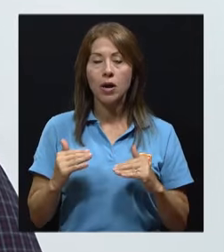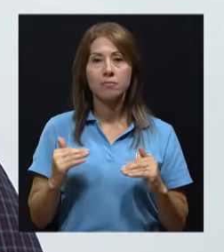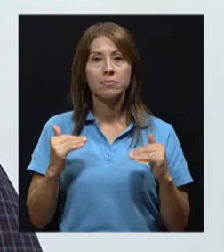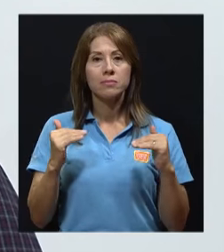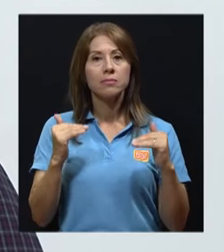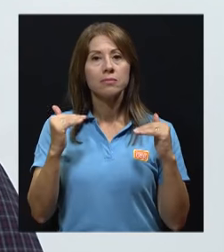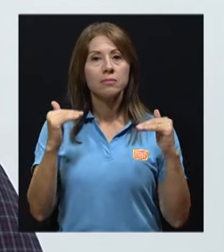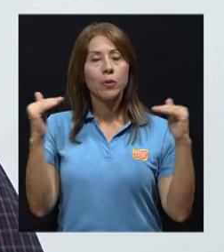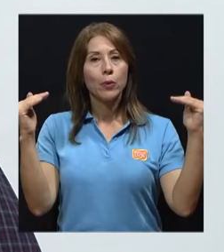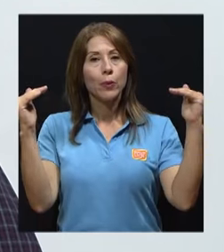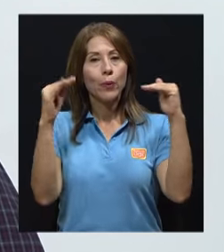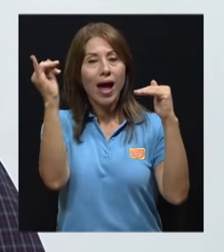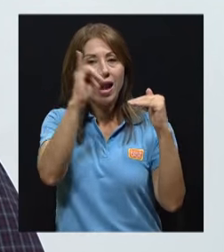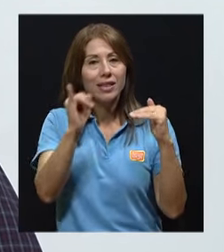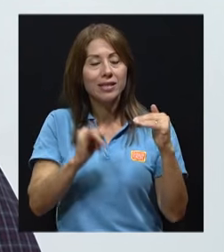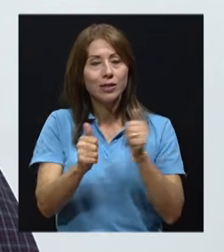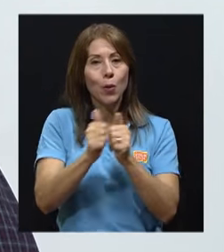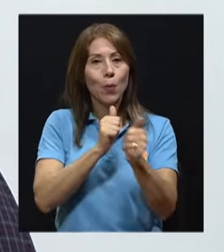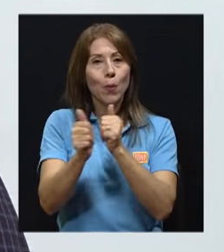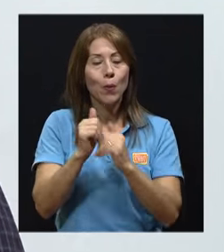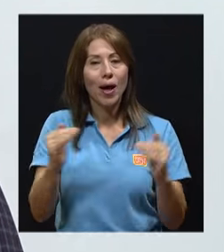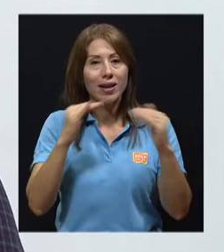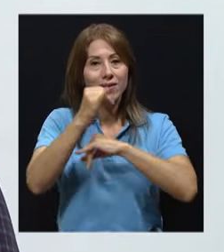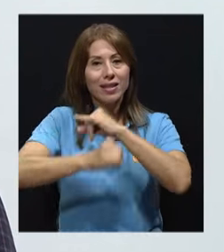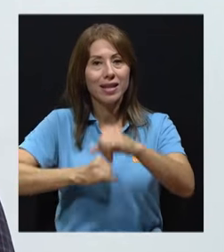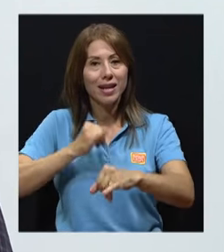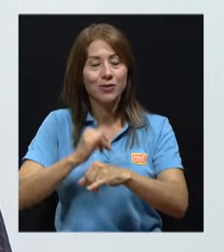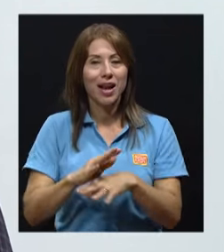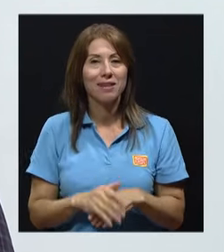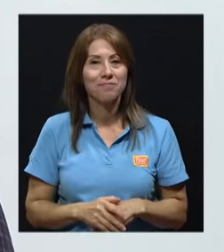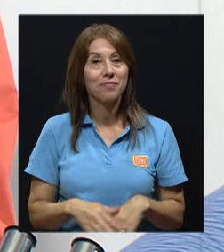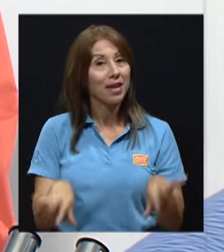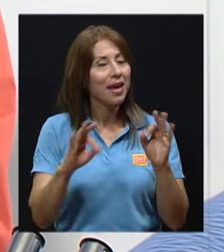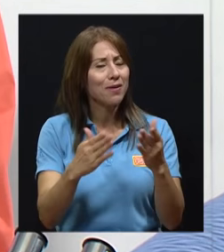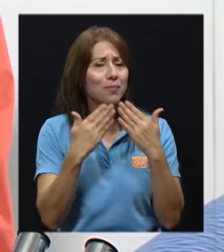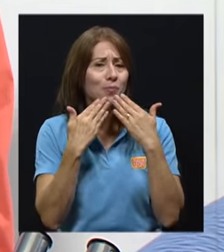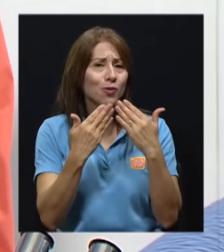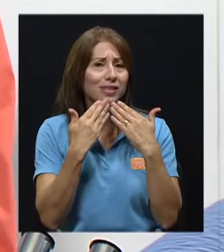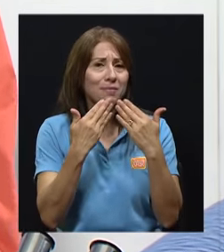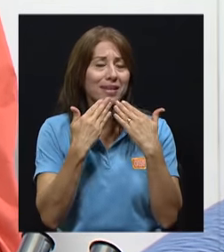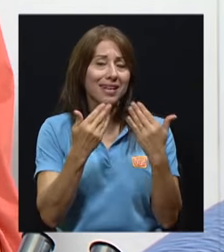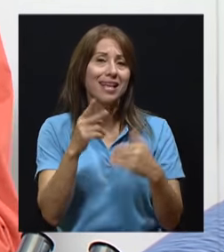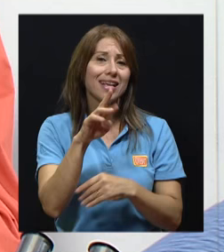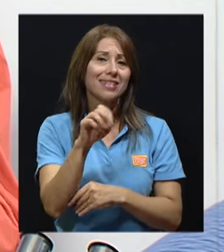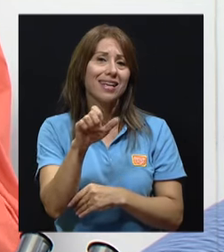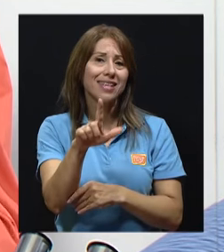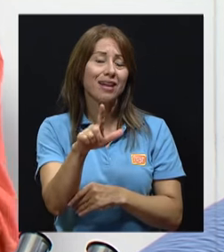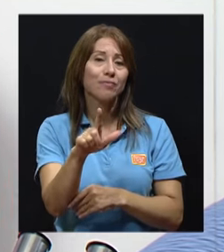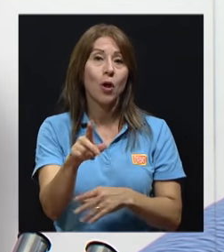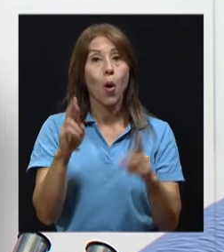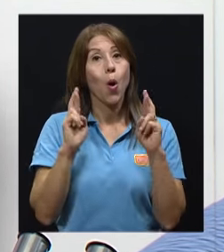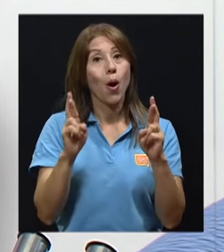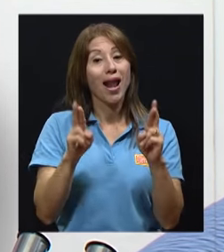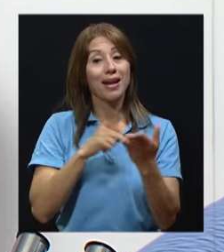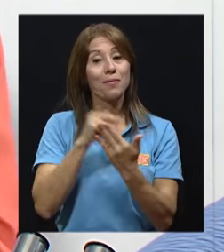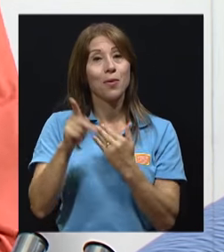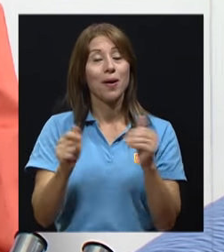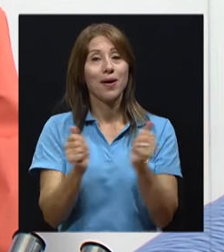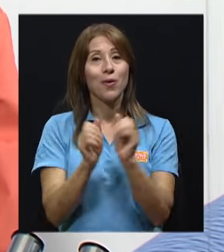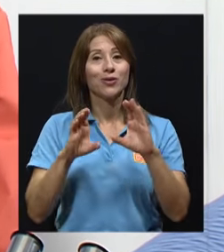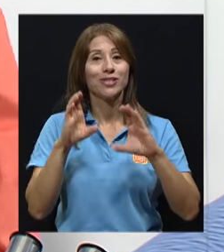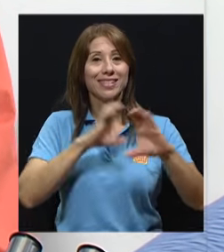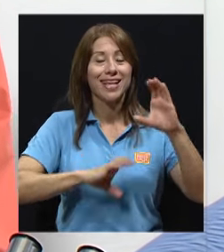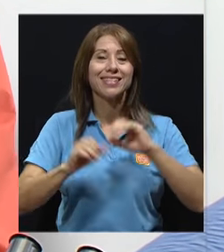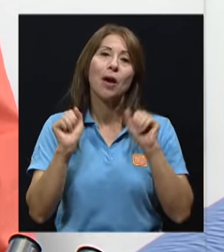artístico ya competitivo a nivel internacional qué Bien muchísimas gracias raciel Ojalá que en alguna oportunidad conciencia pueda